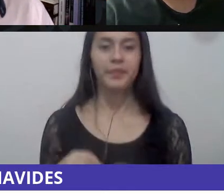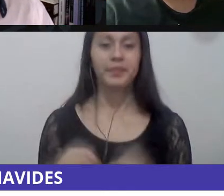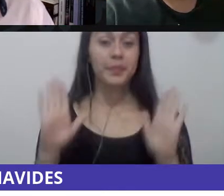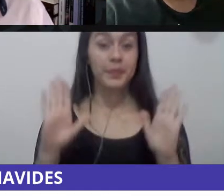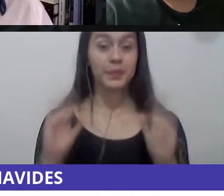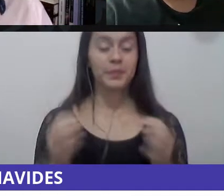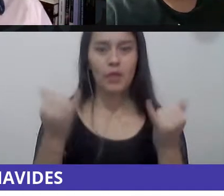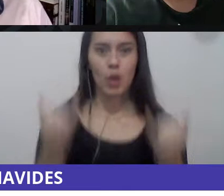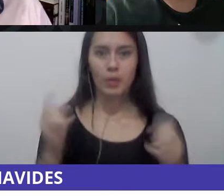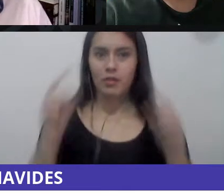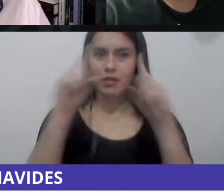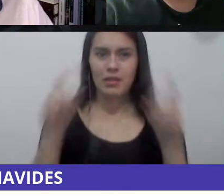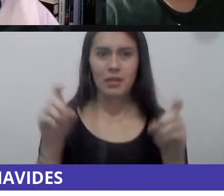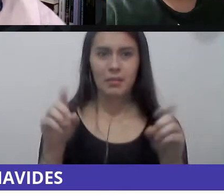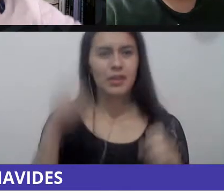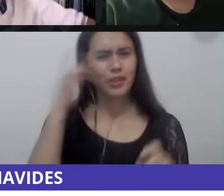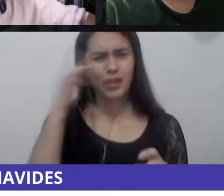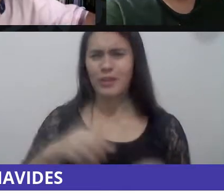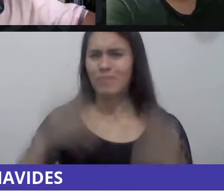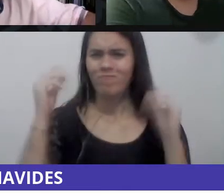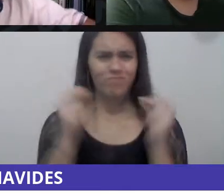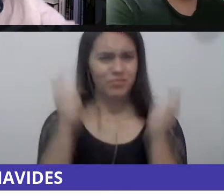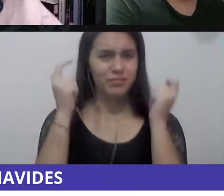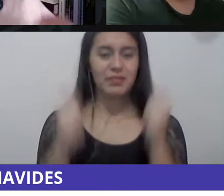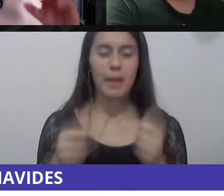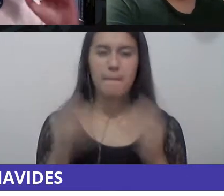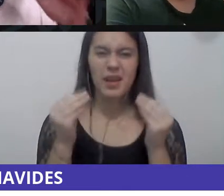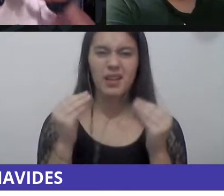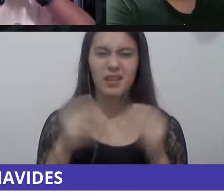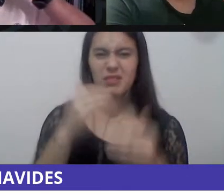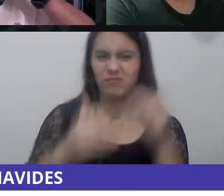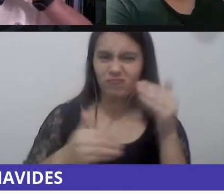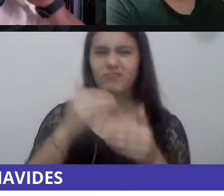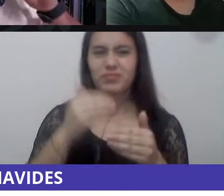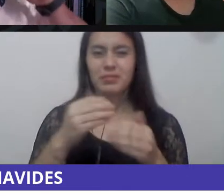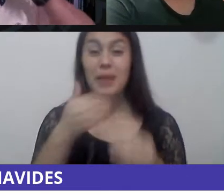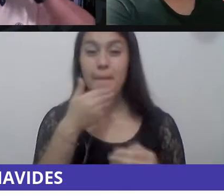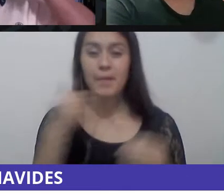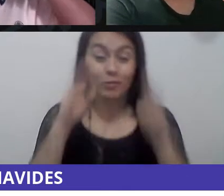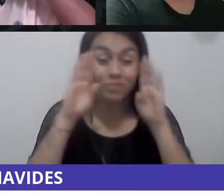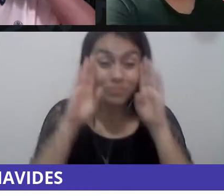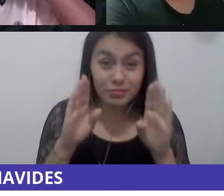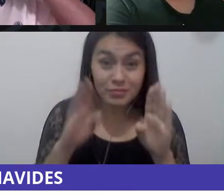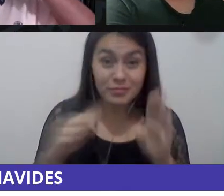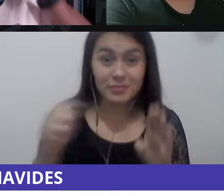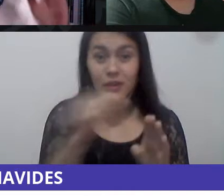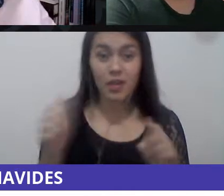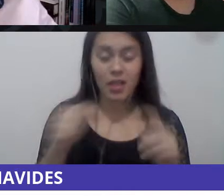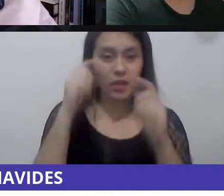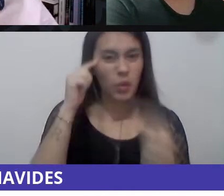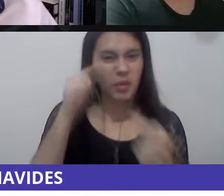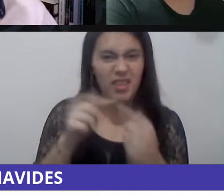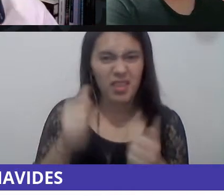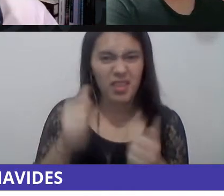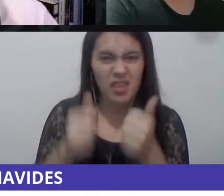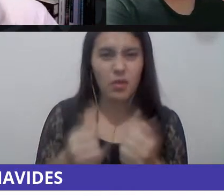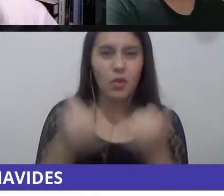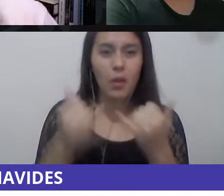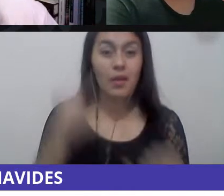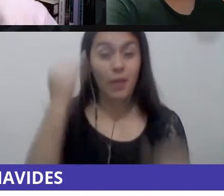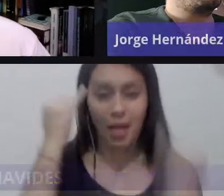a tener un tema, George. Yo creo que empecemos rápido para podernos centrar en la idea que hemos